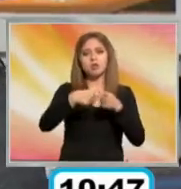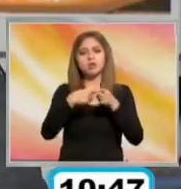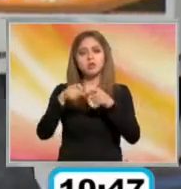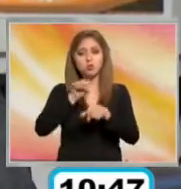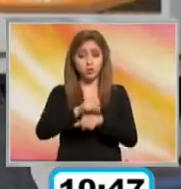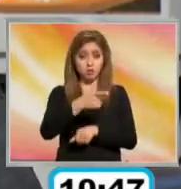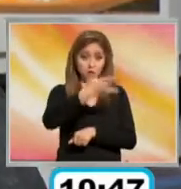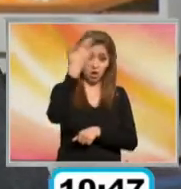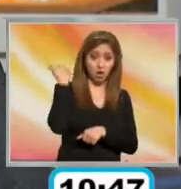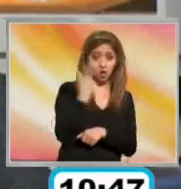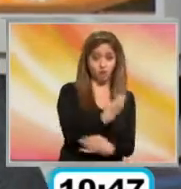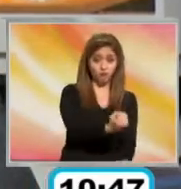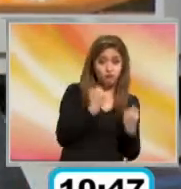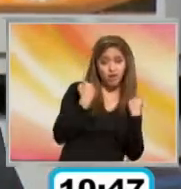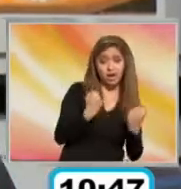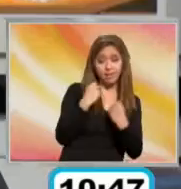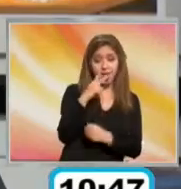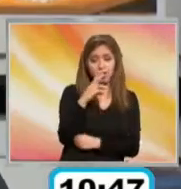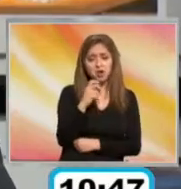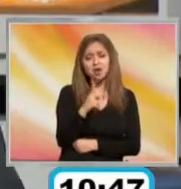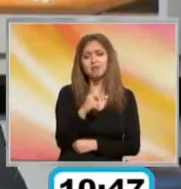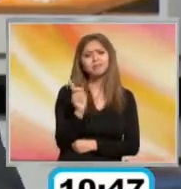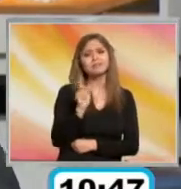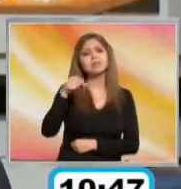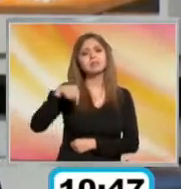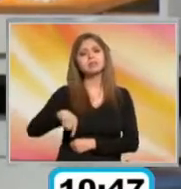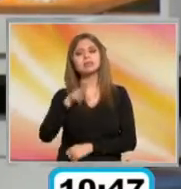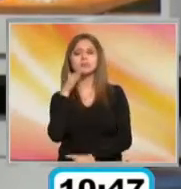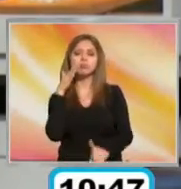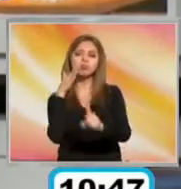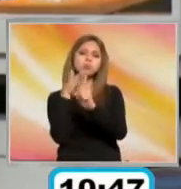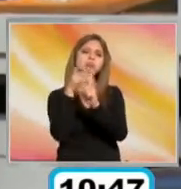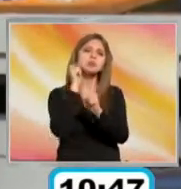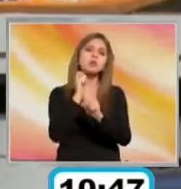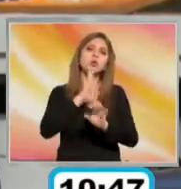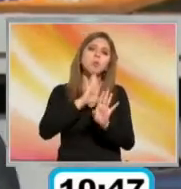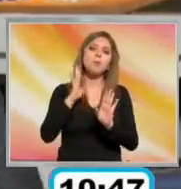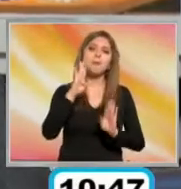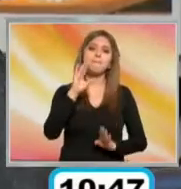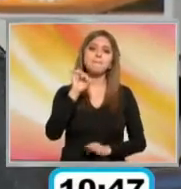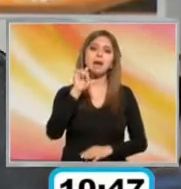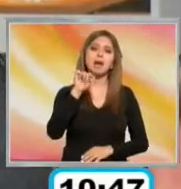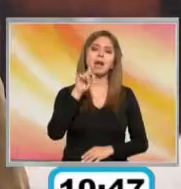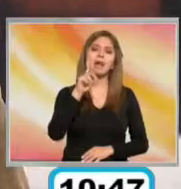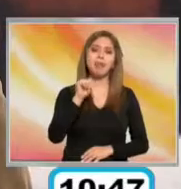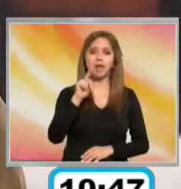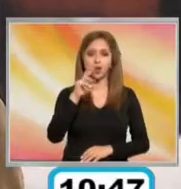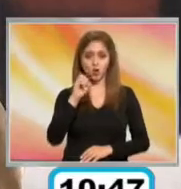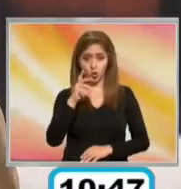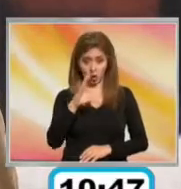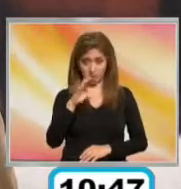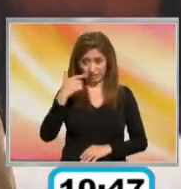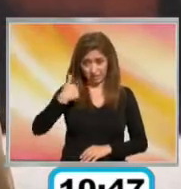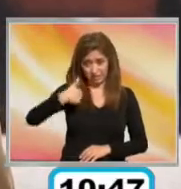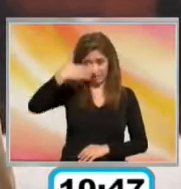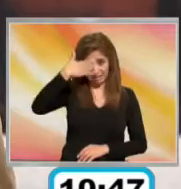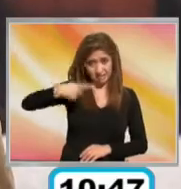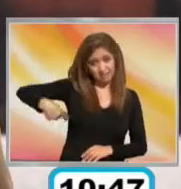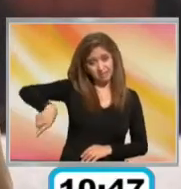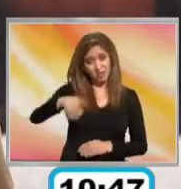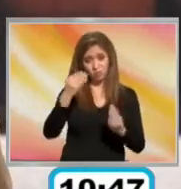que fue muy estridente. Este quizá está más enfocado a la balada rock. Ajá, sabemos que es complicado para muchos